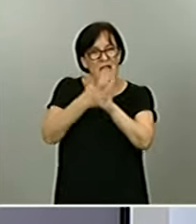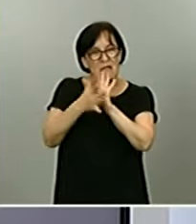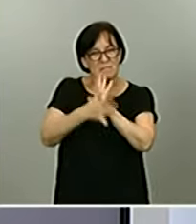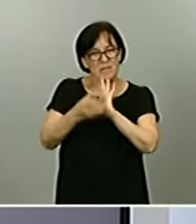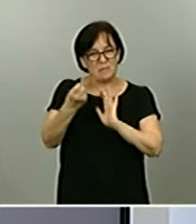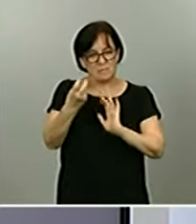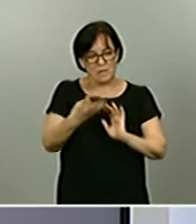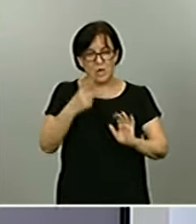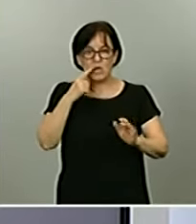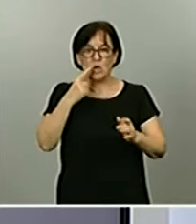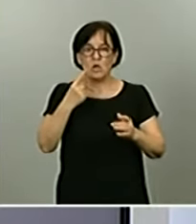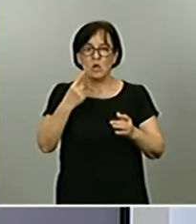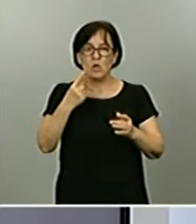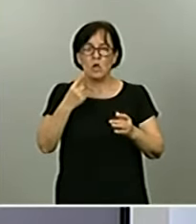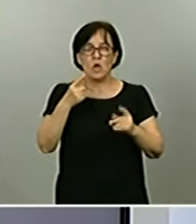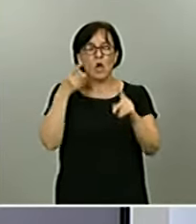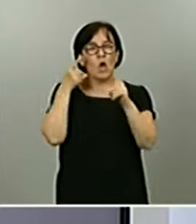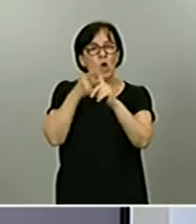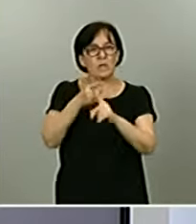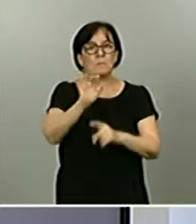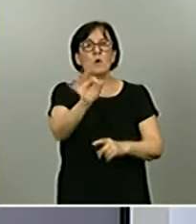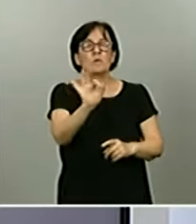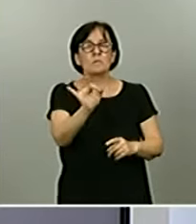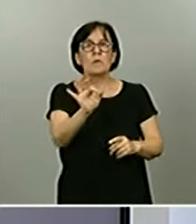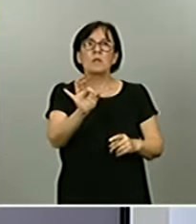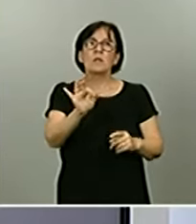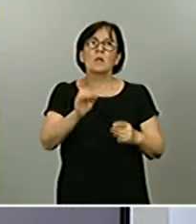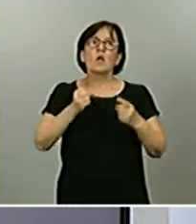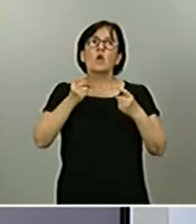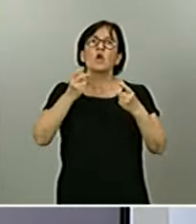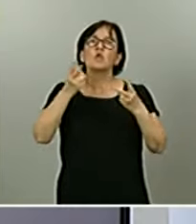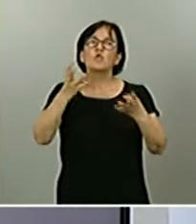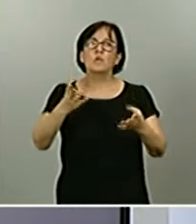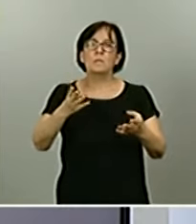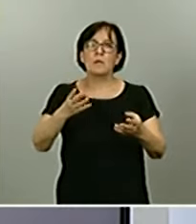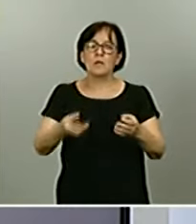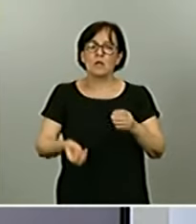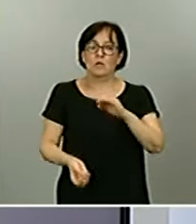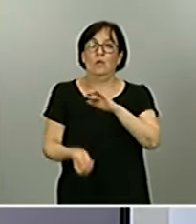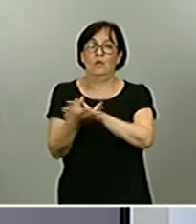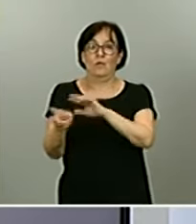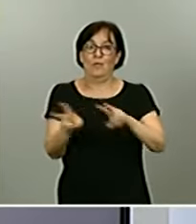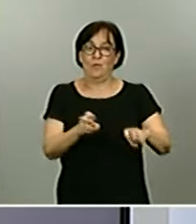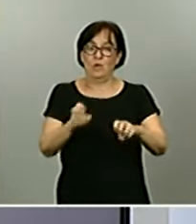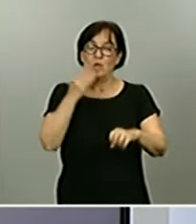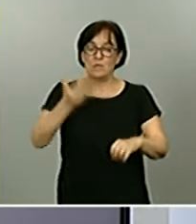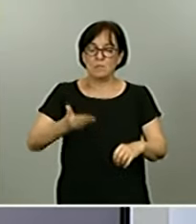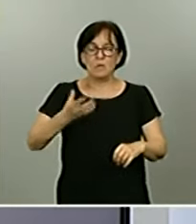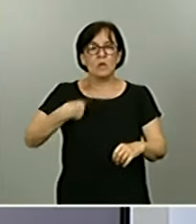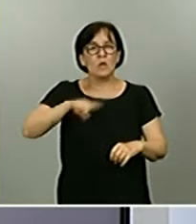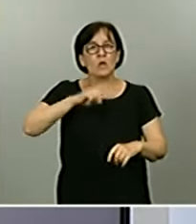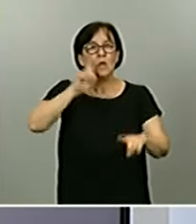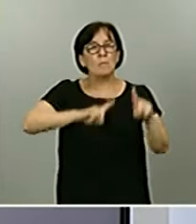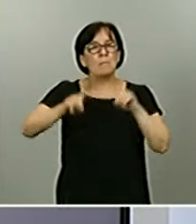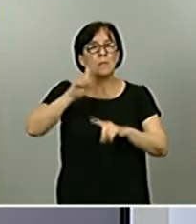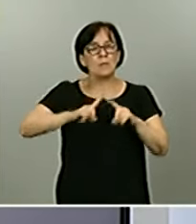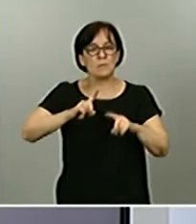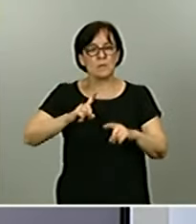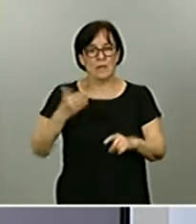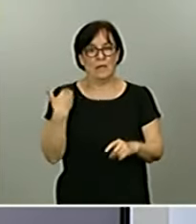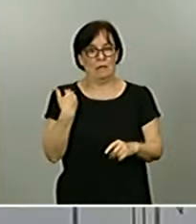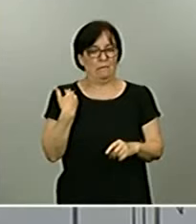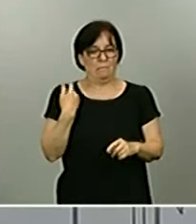mismo, aunque es cierto que conocer el número de casos que van surgiendo es importante, los que nos preocupan son los casos recientes. Detectar